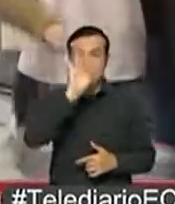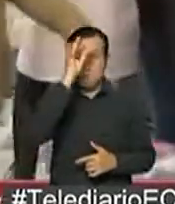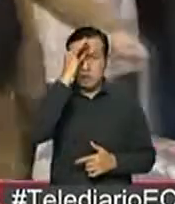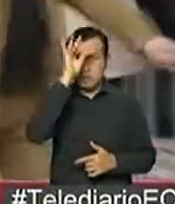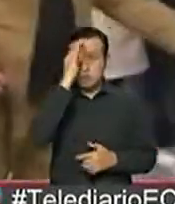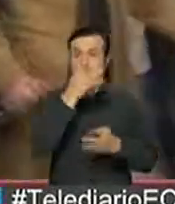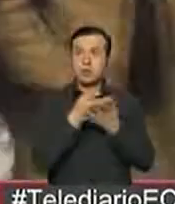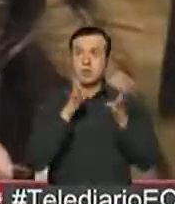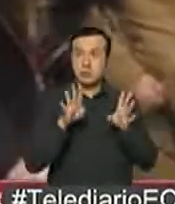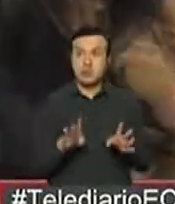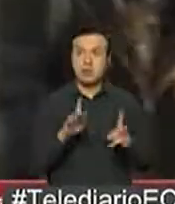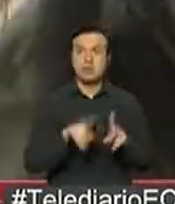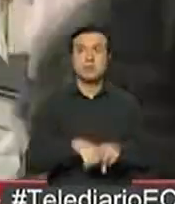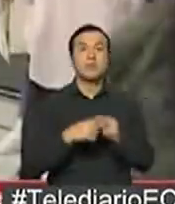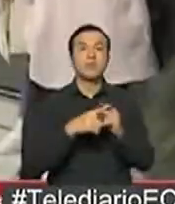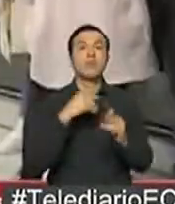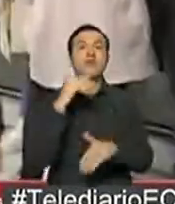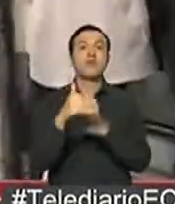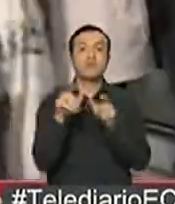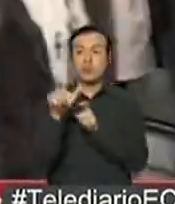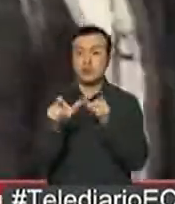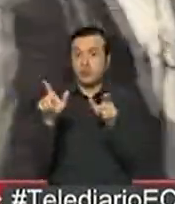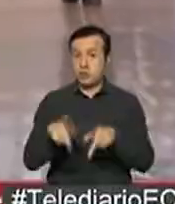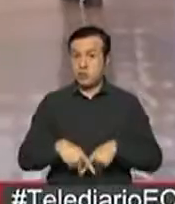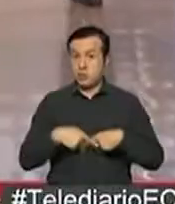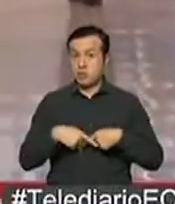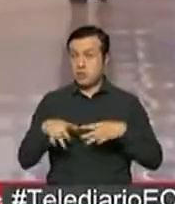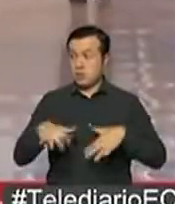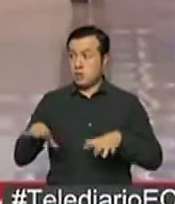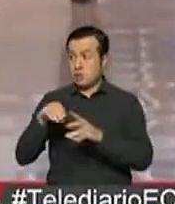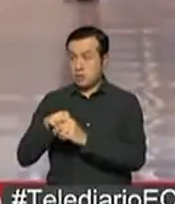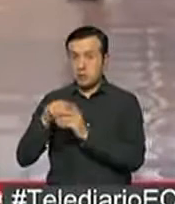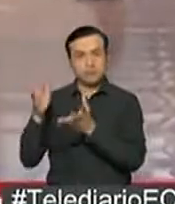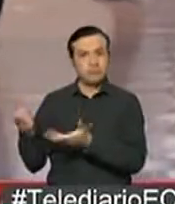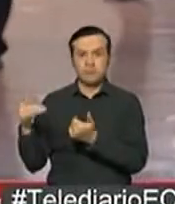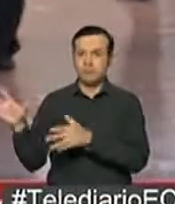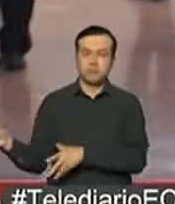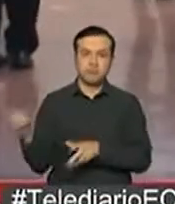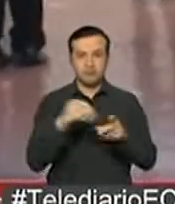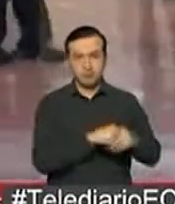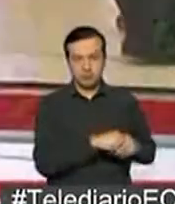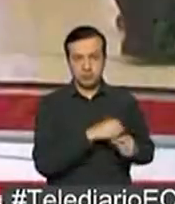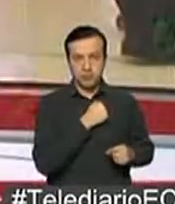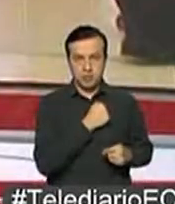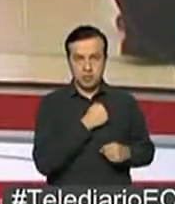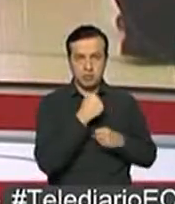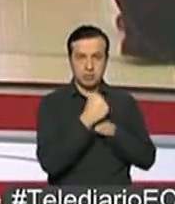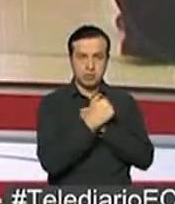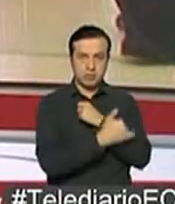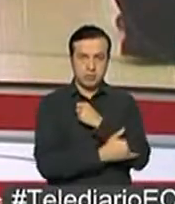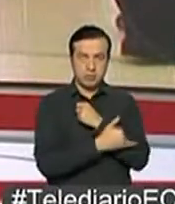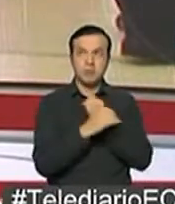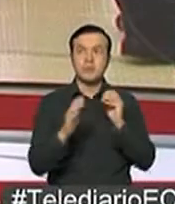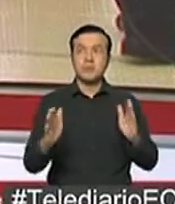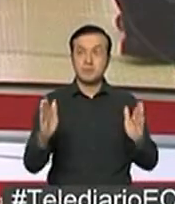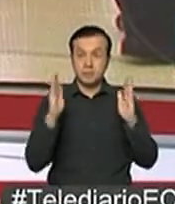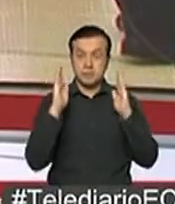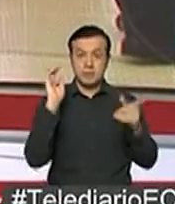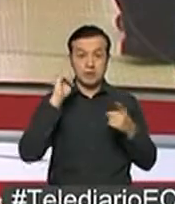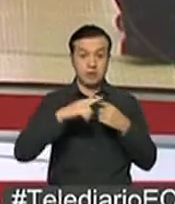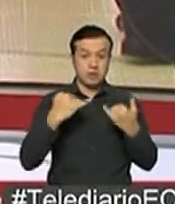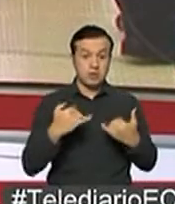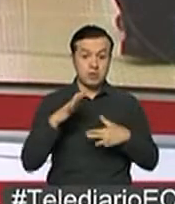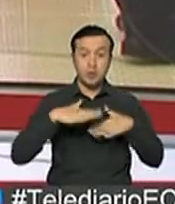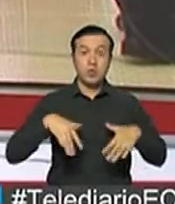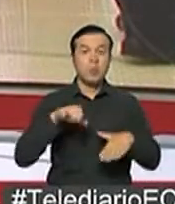reino unido- comenzarán un proceso de repatriación oralia pérez medios públicos presté atención al momento en